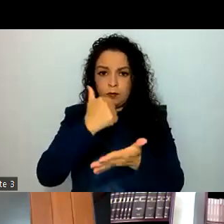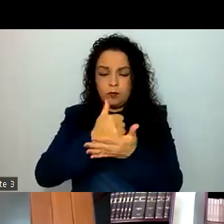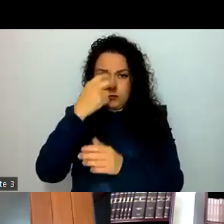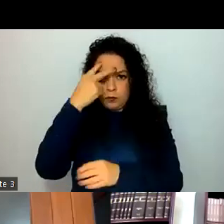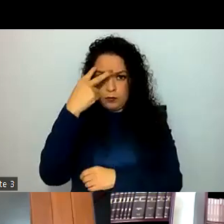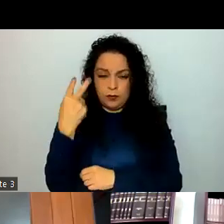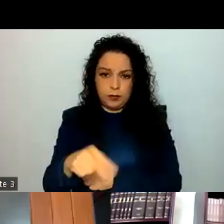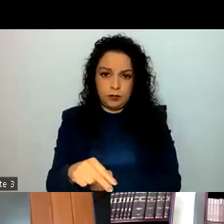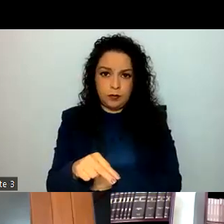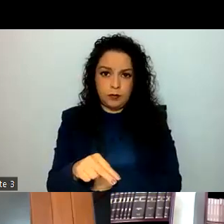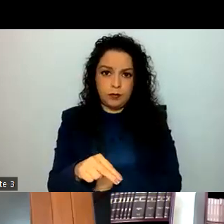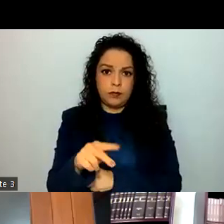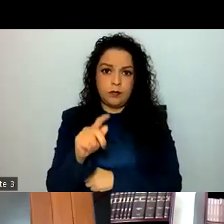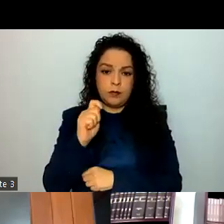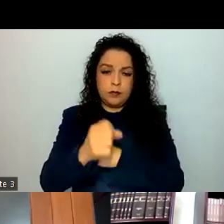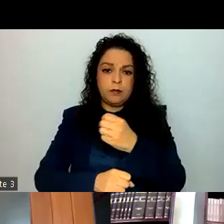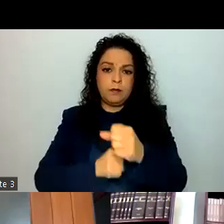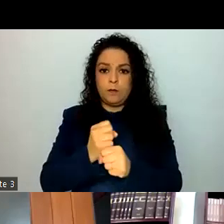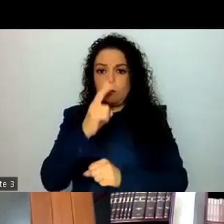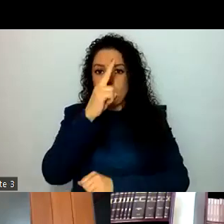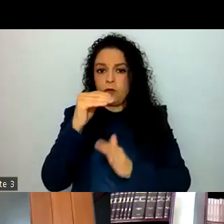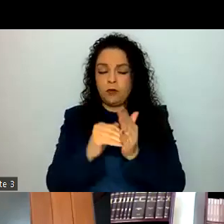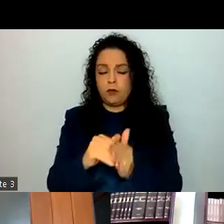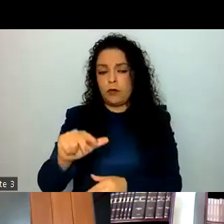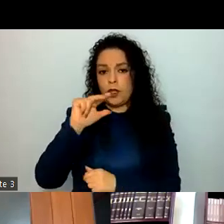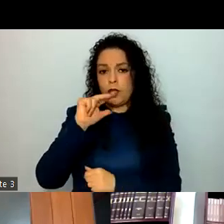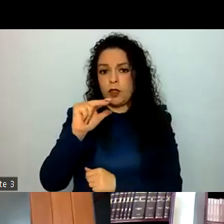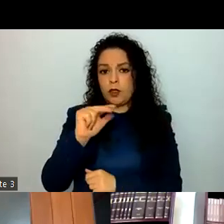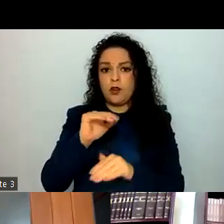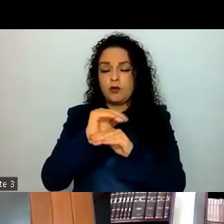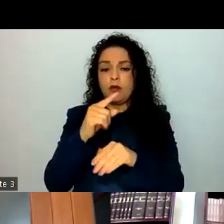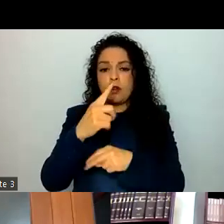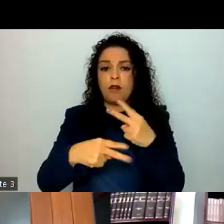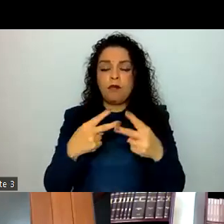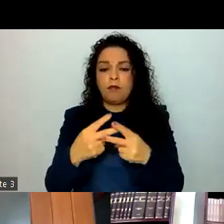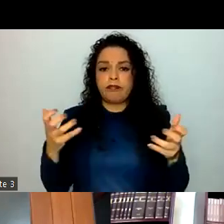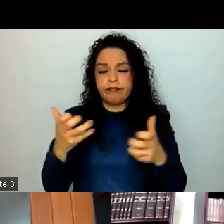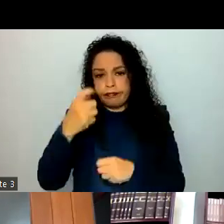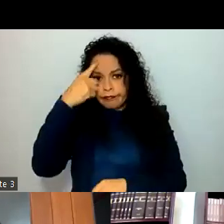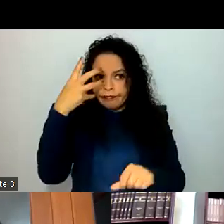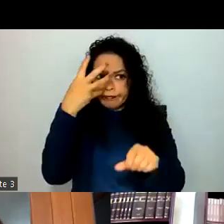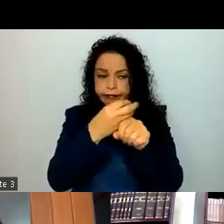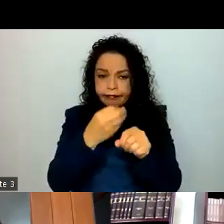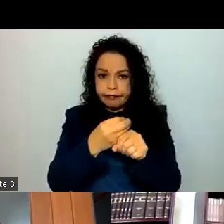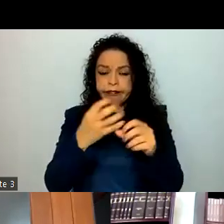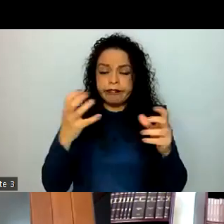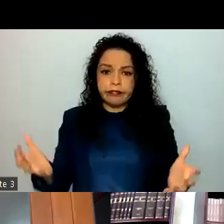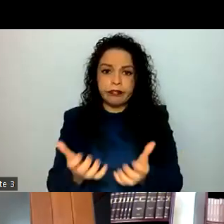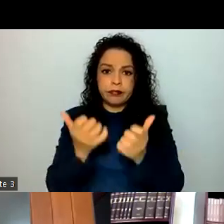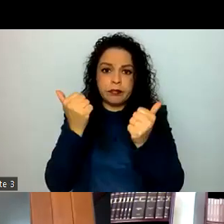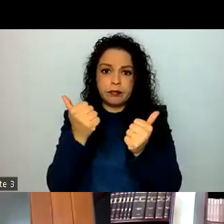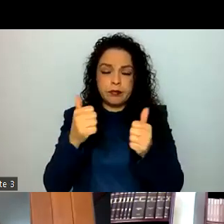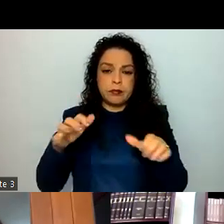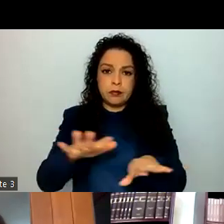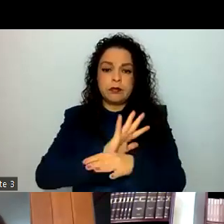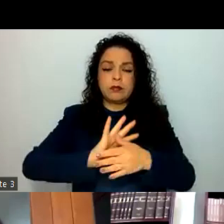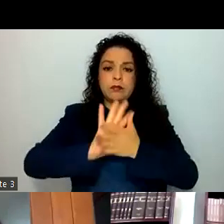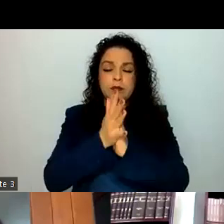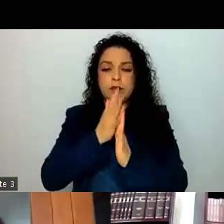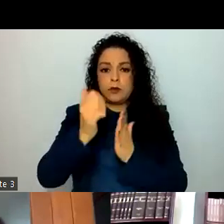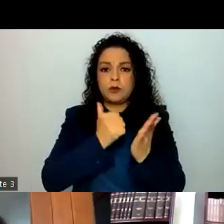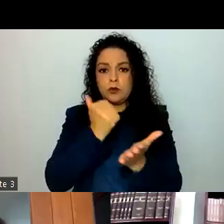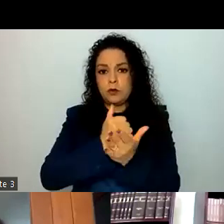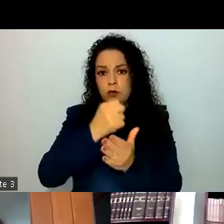México para el ejercicio fiscal 2018. Respecto de las acciones de reconstrucción, recuperación y transformación de la Ciudad de México y